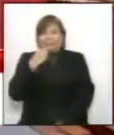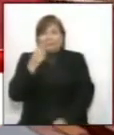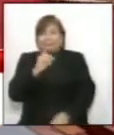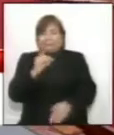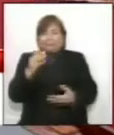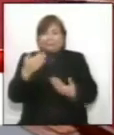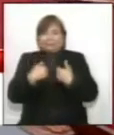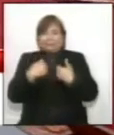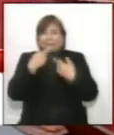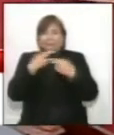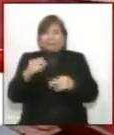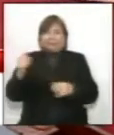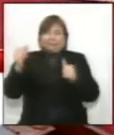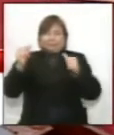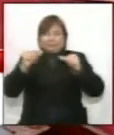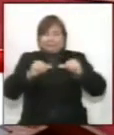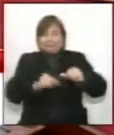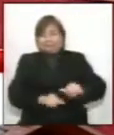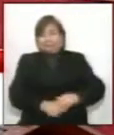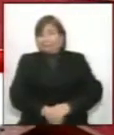gabinete.